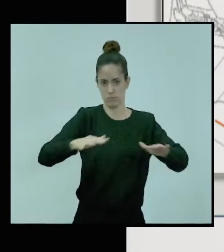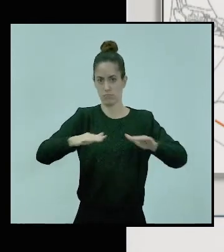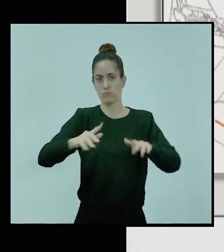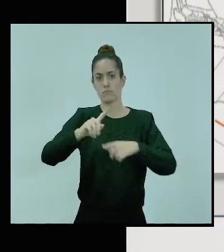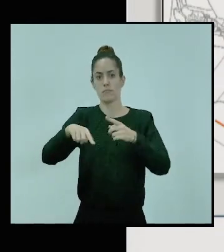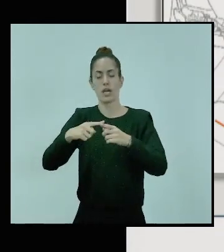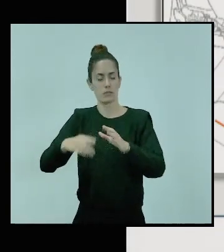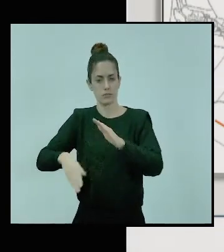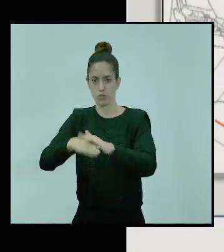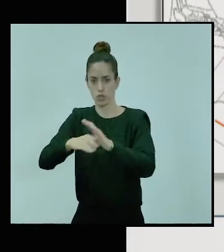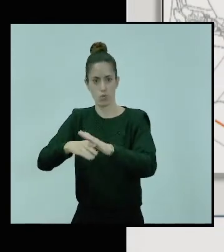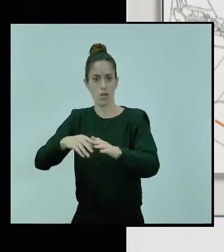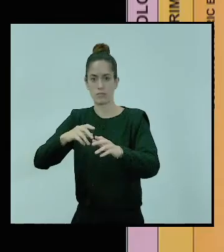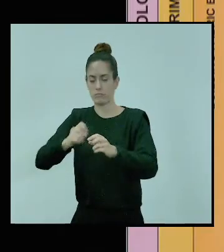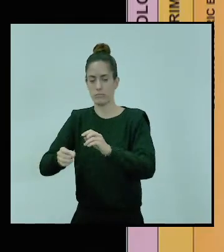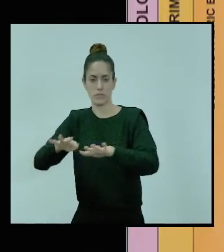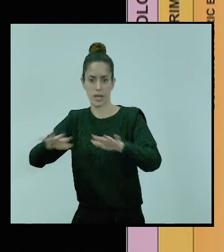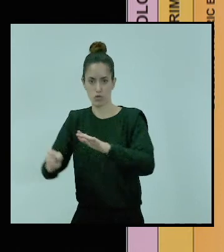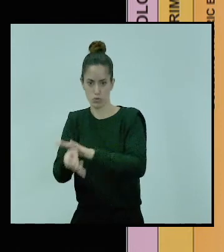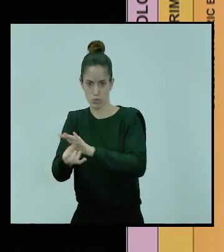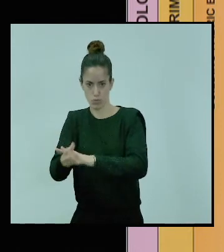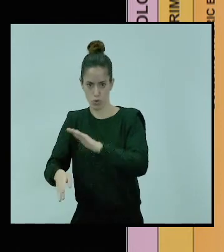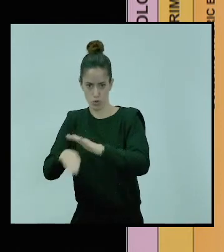y la falla va a seguir disparando terremotos.